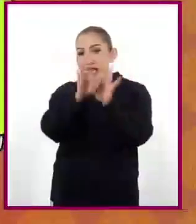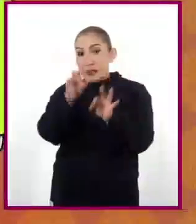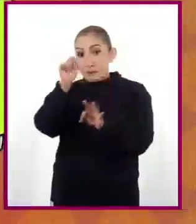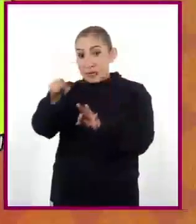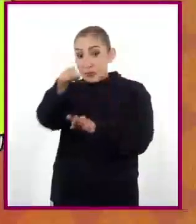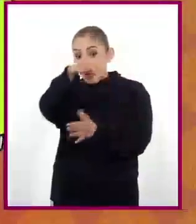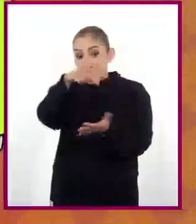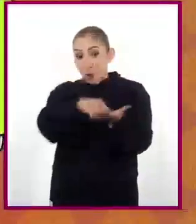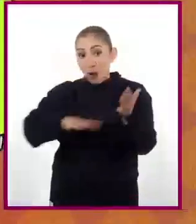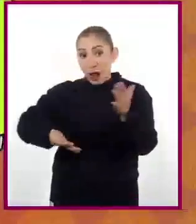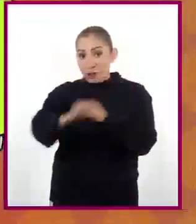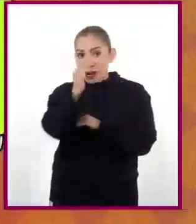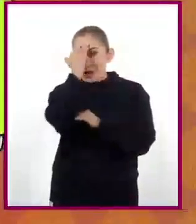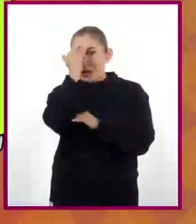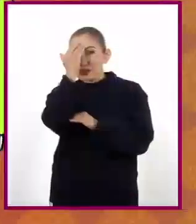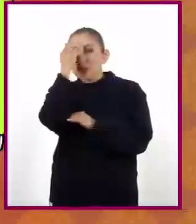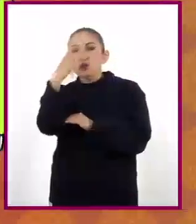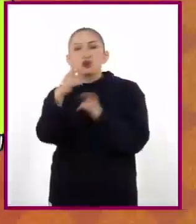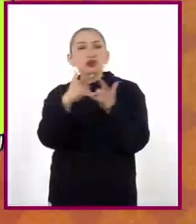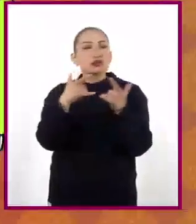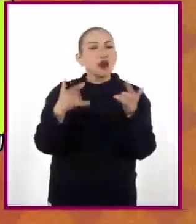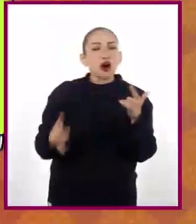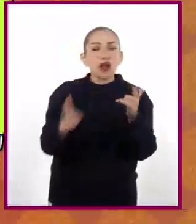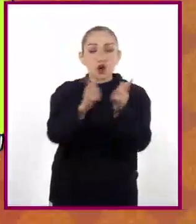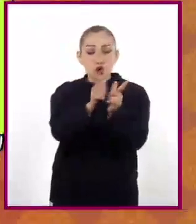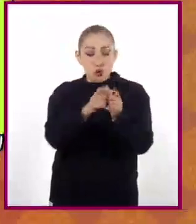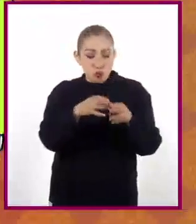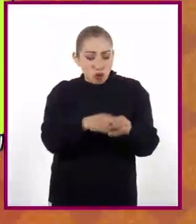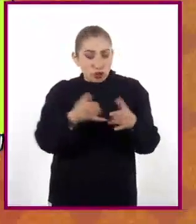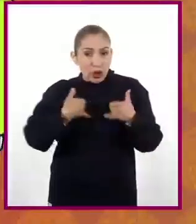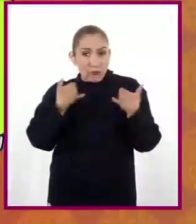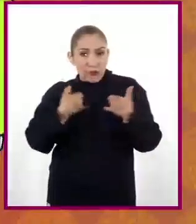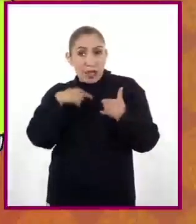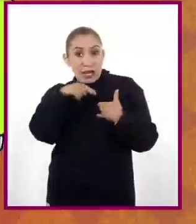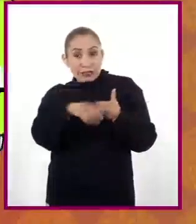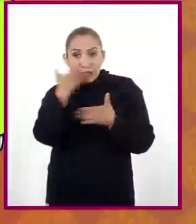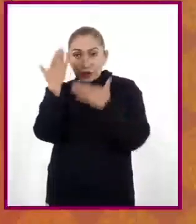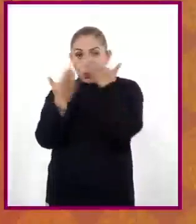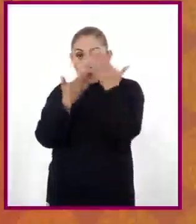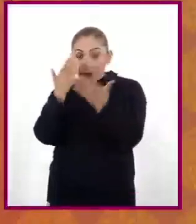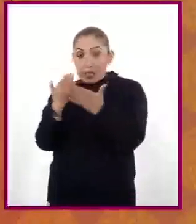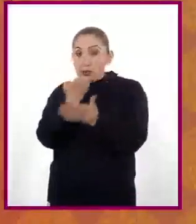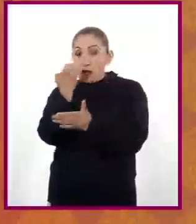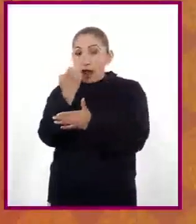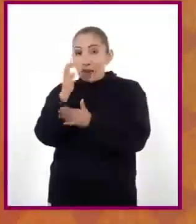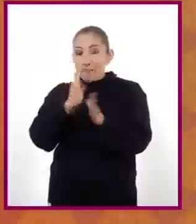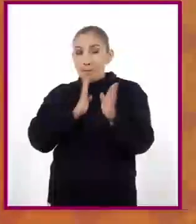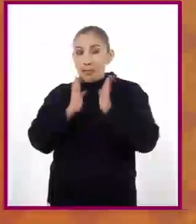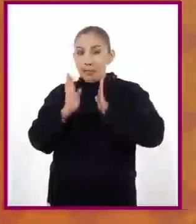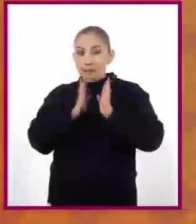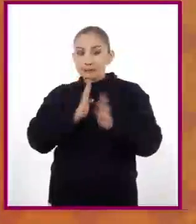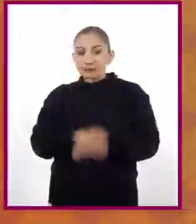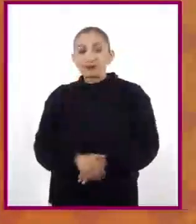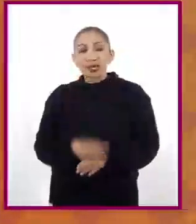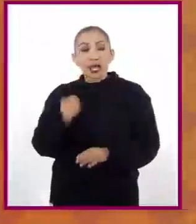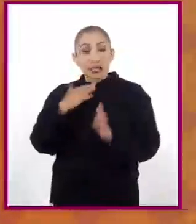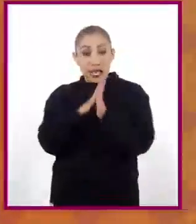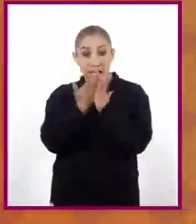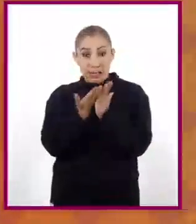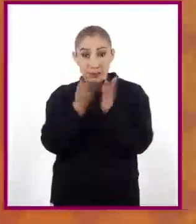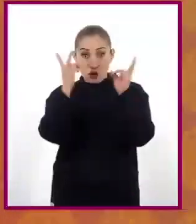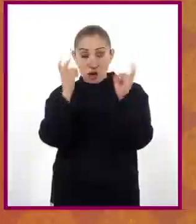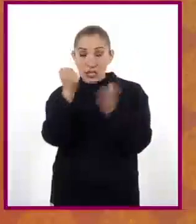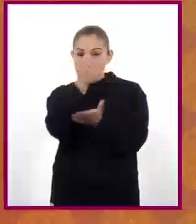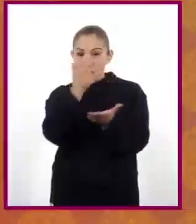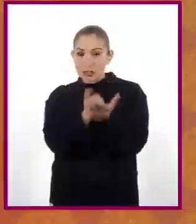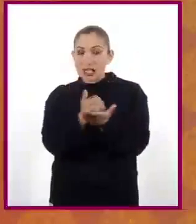de esa capital para conocer la historia de un grupo de adolescentes que estudian en el Colegio Militar, en la novela